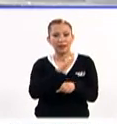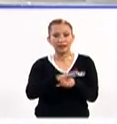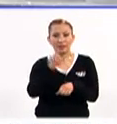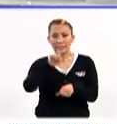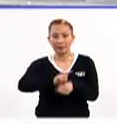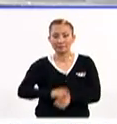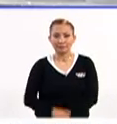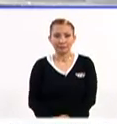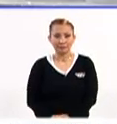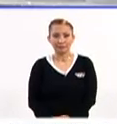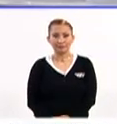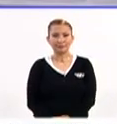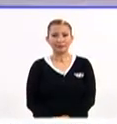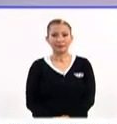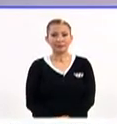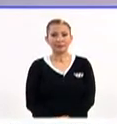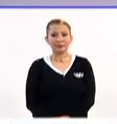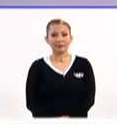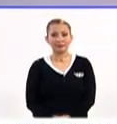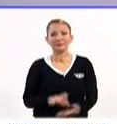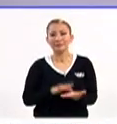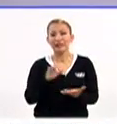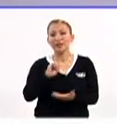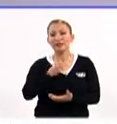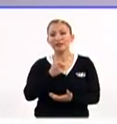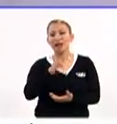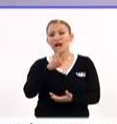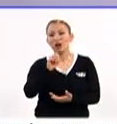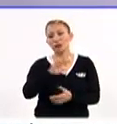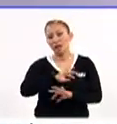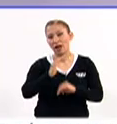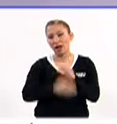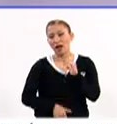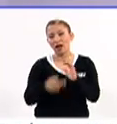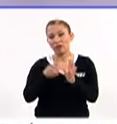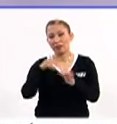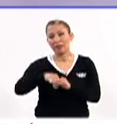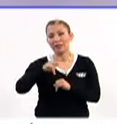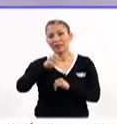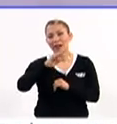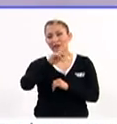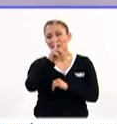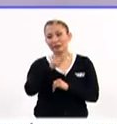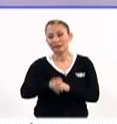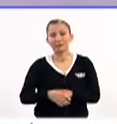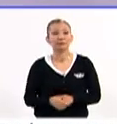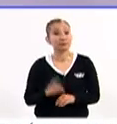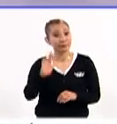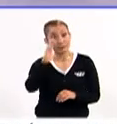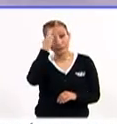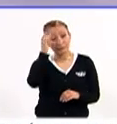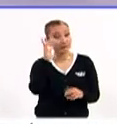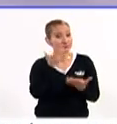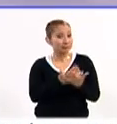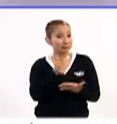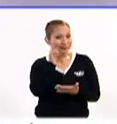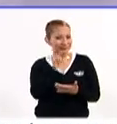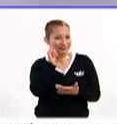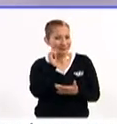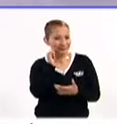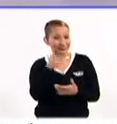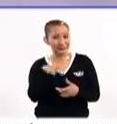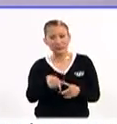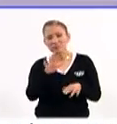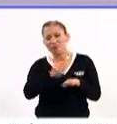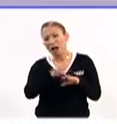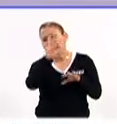un excelente día. Gracias, Sharon. Y bueno, así terminamos una emisión más de Interfaz. Recuerden que los esperamos mañana,